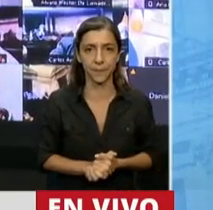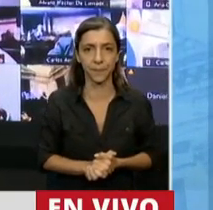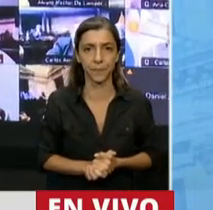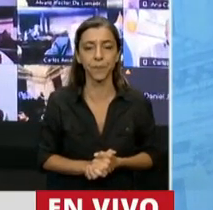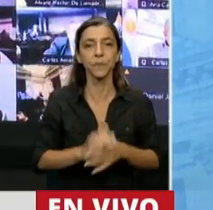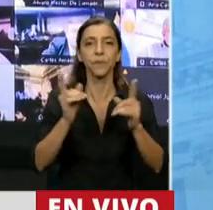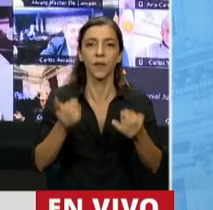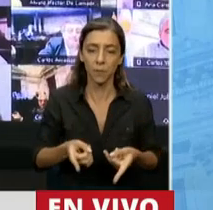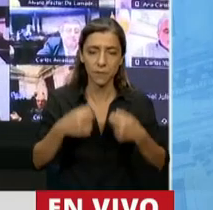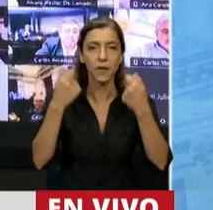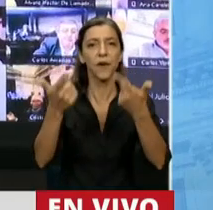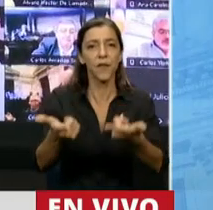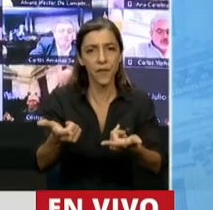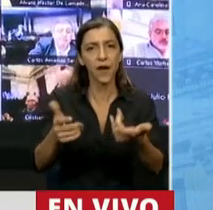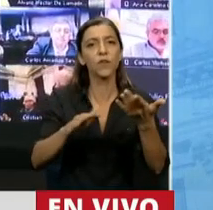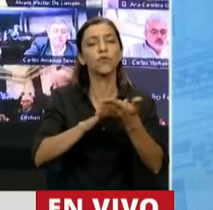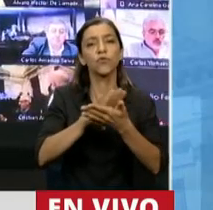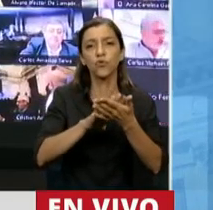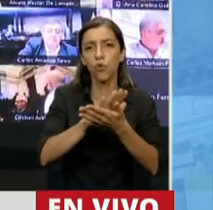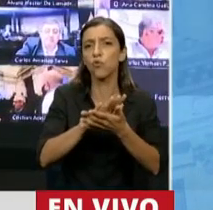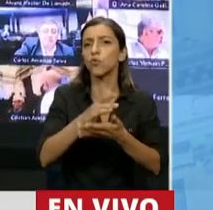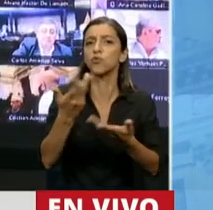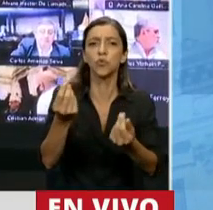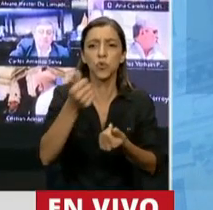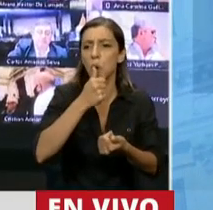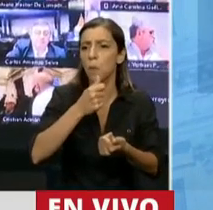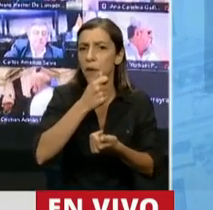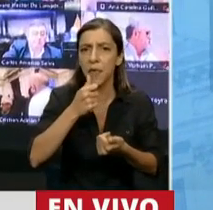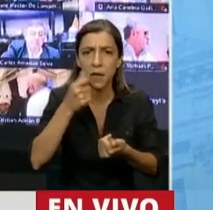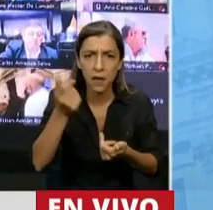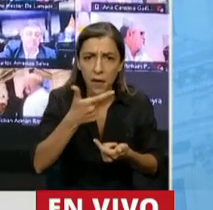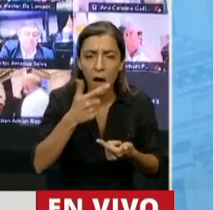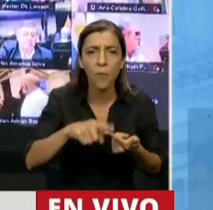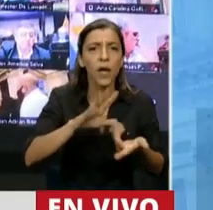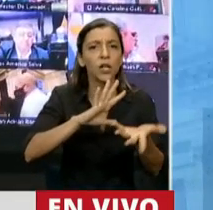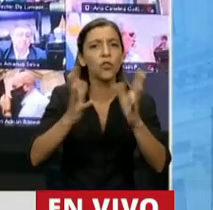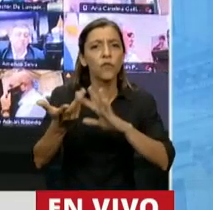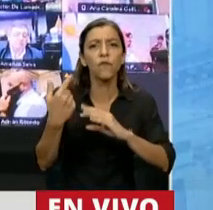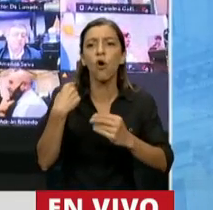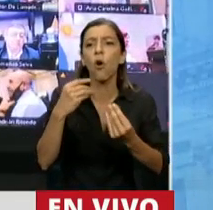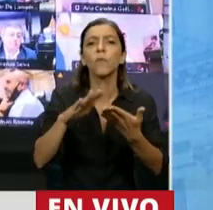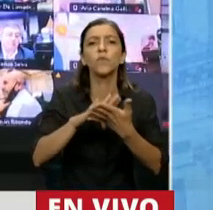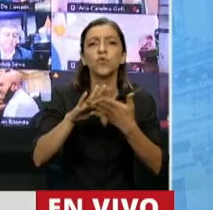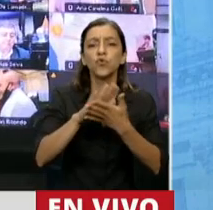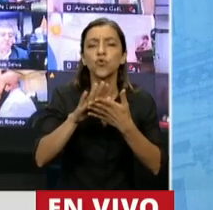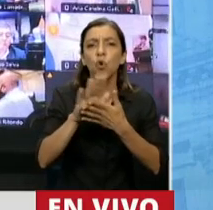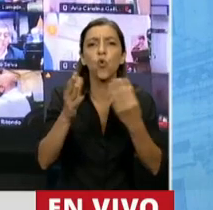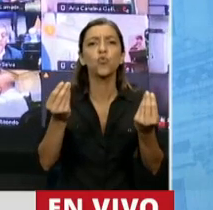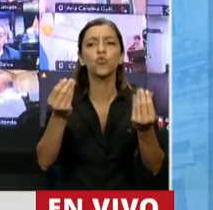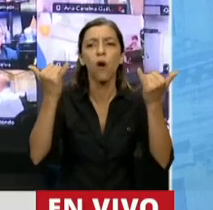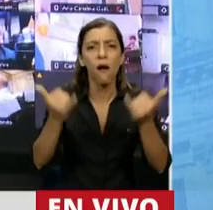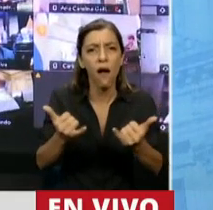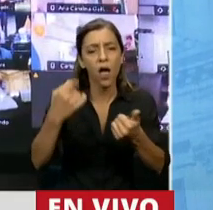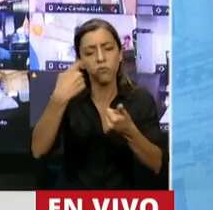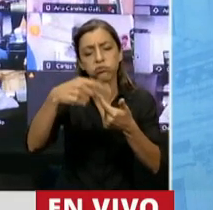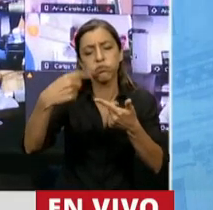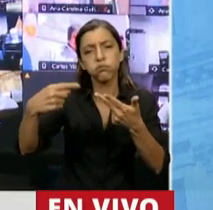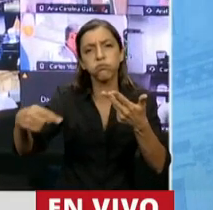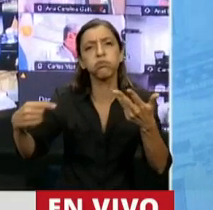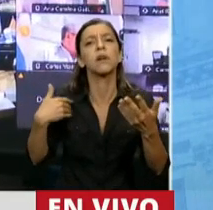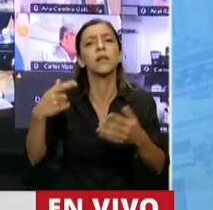físicos, farmacológicos o quirúrgicos para que las mujeres que no quieran quedar embarazadas lo puedan